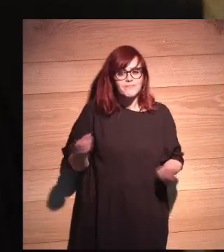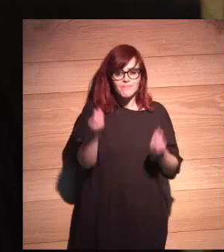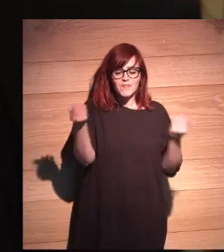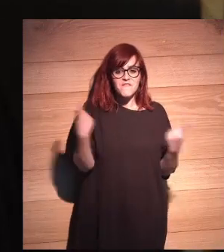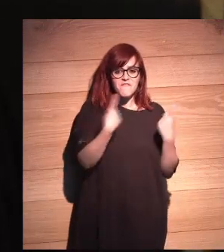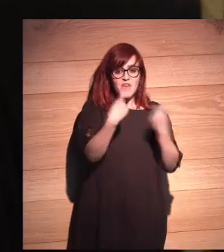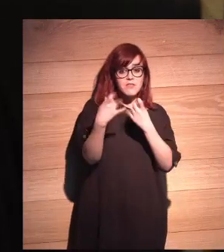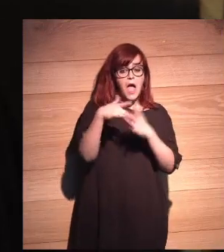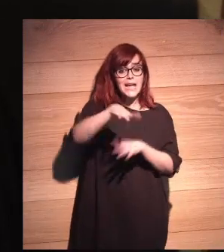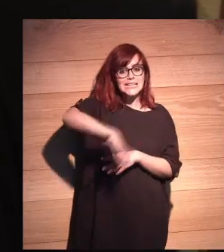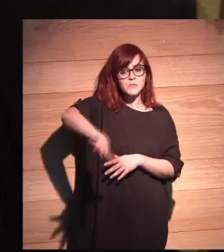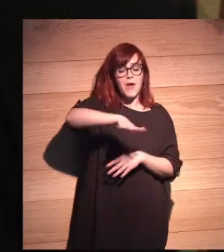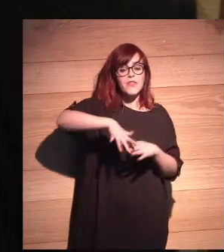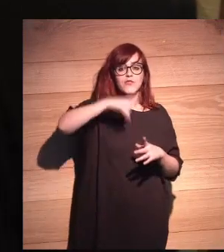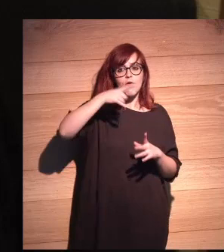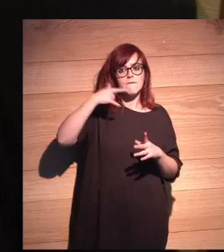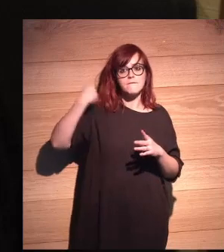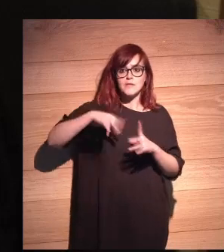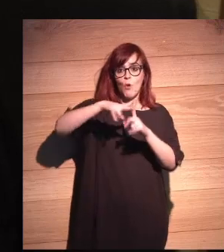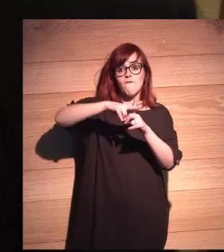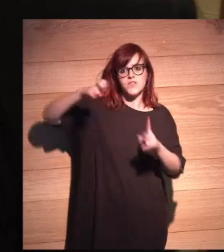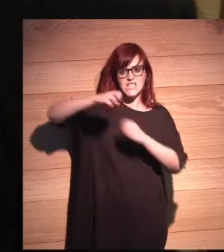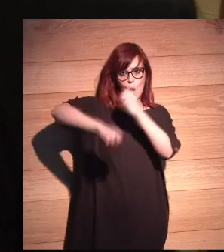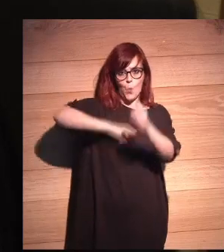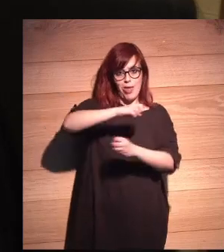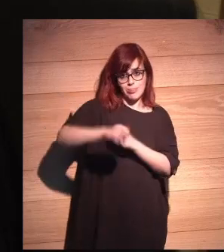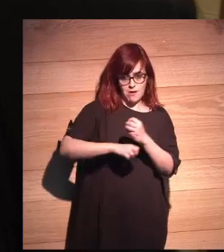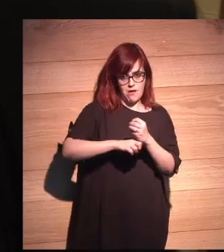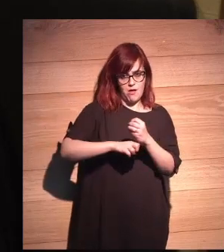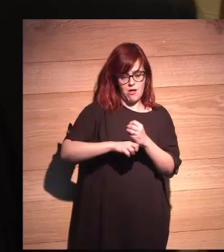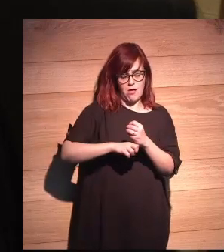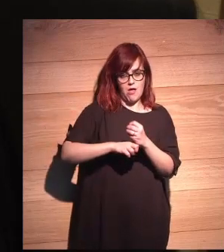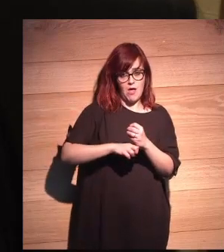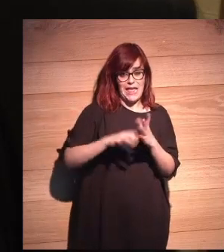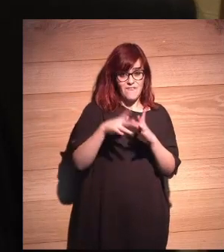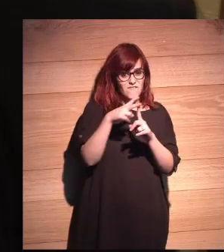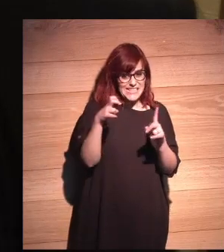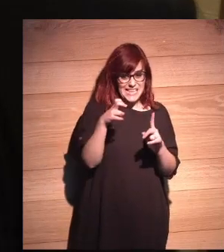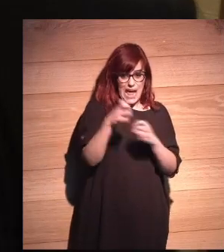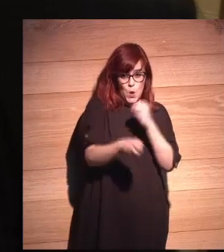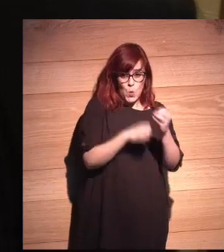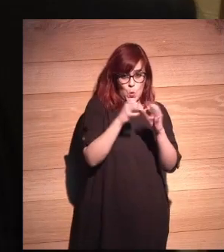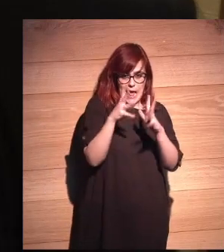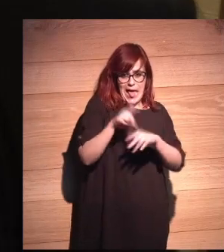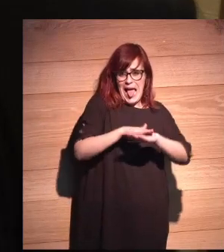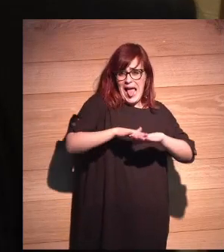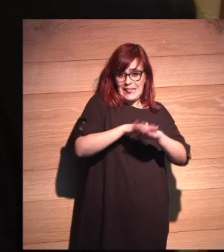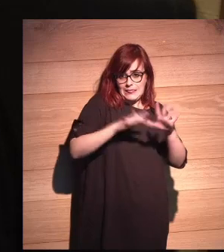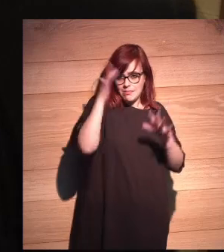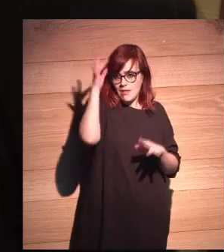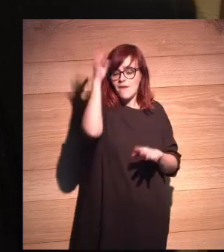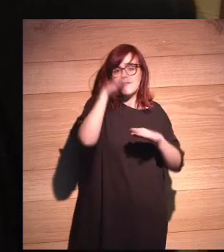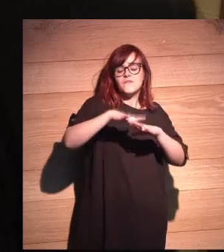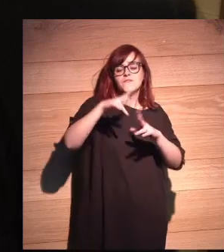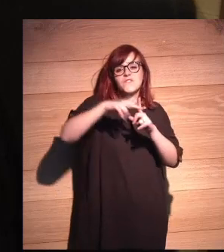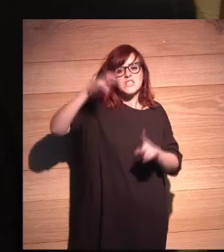tenido un espacio la física cuántica, ni la física cuántica, que hoy es uno de los pilares básicos del